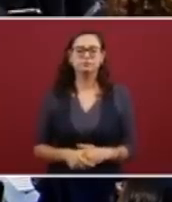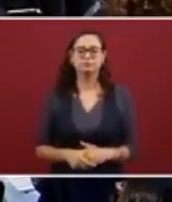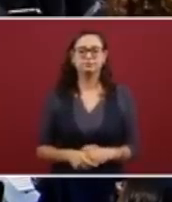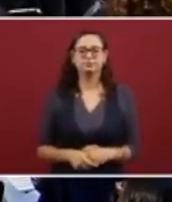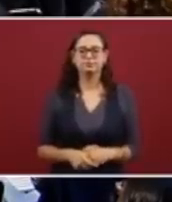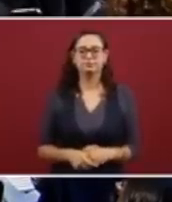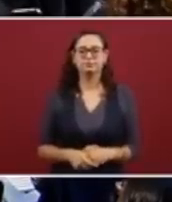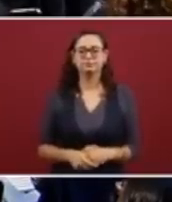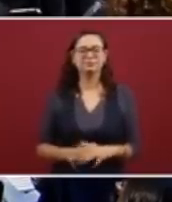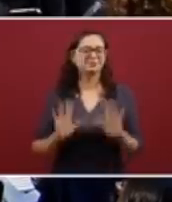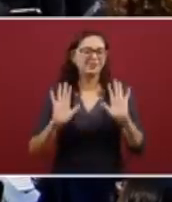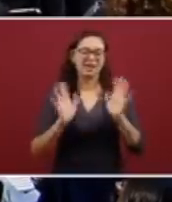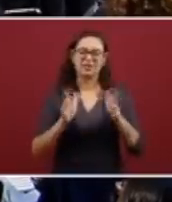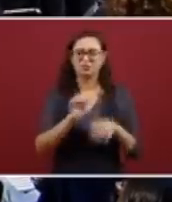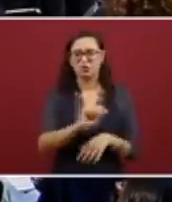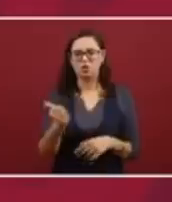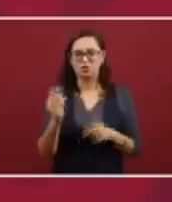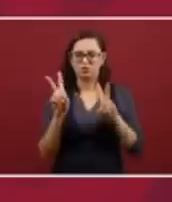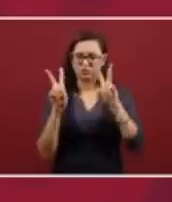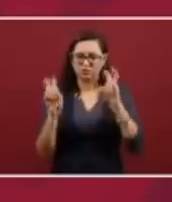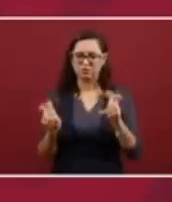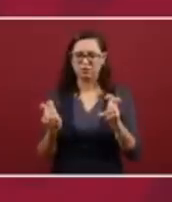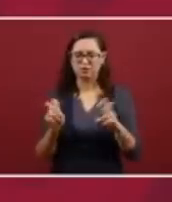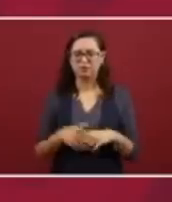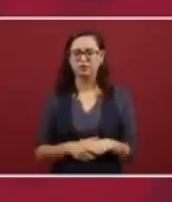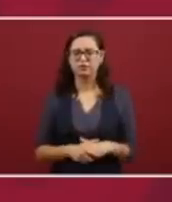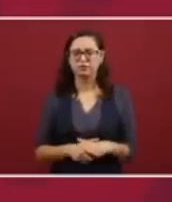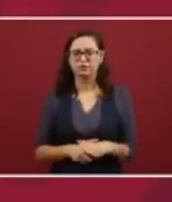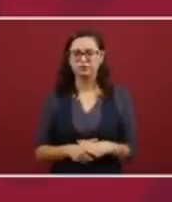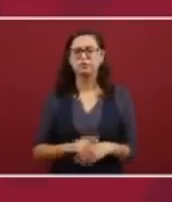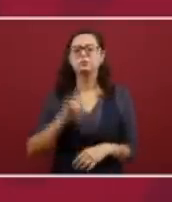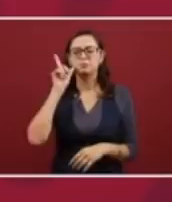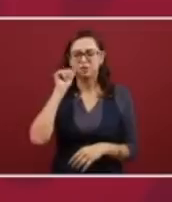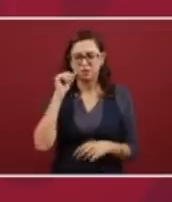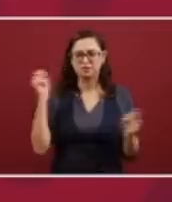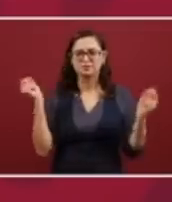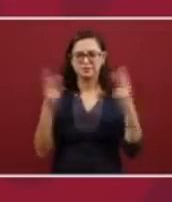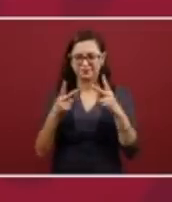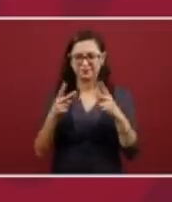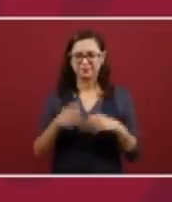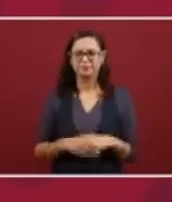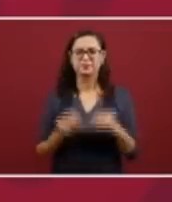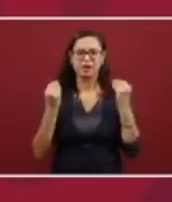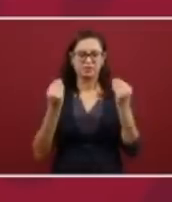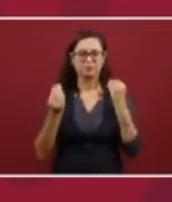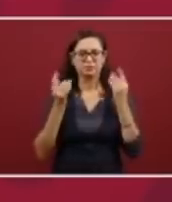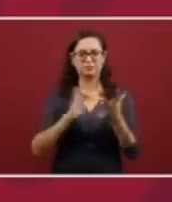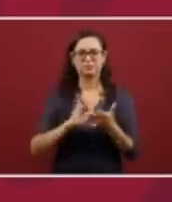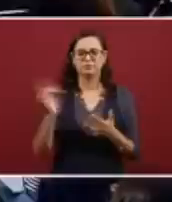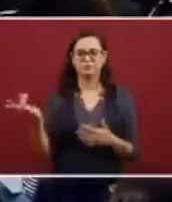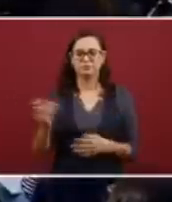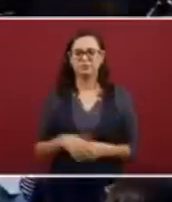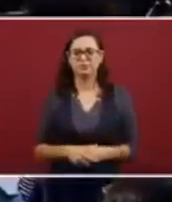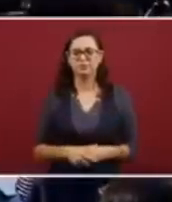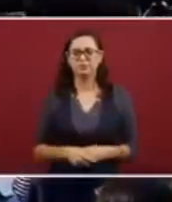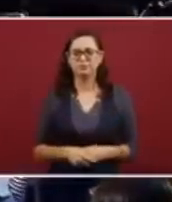bueno ya ese es otro asunto ya es otra cuestión eso lo vemos mañana muchas gracias